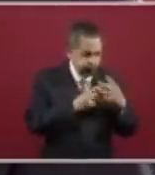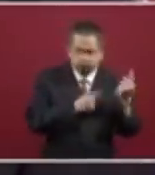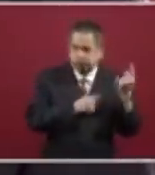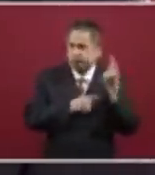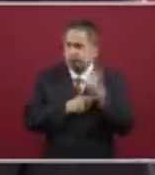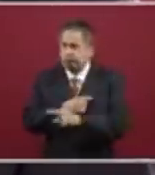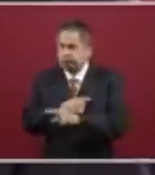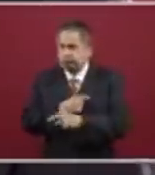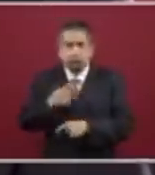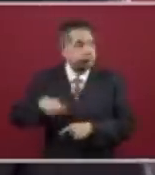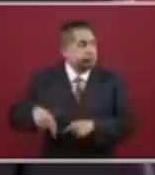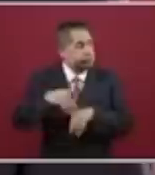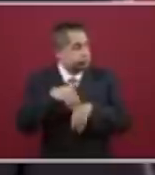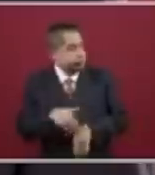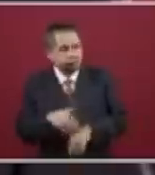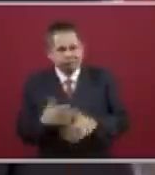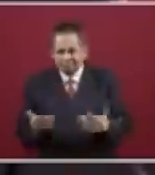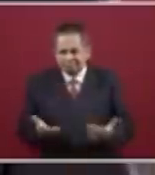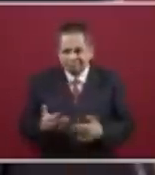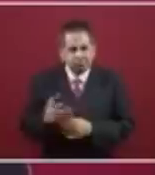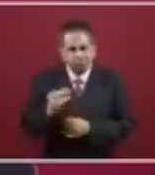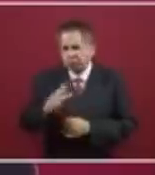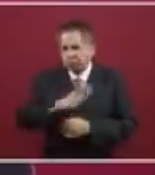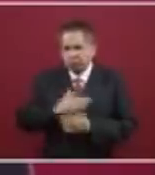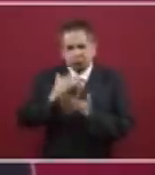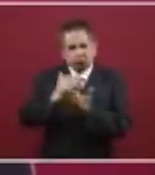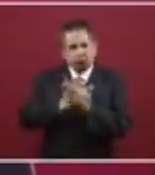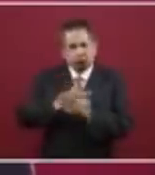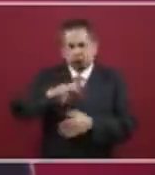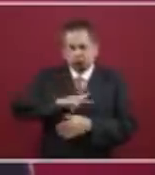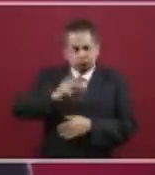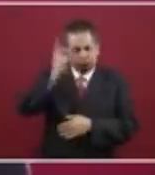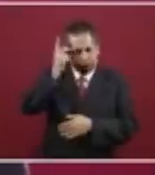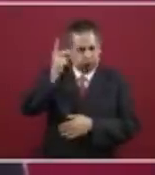No teníamos ni siquiera una agenda propia,